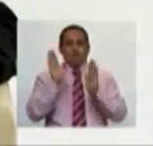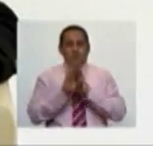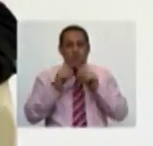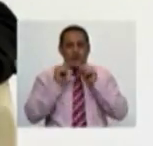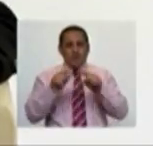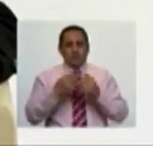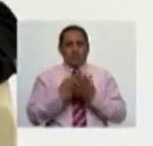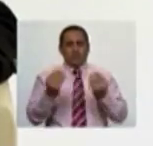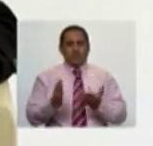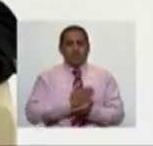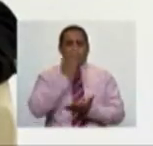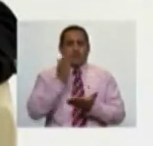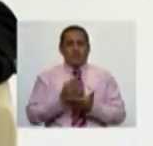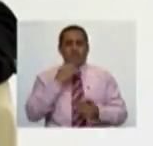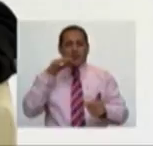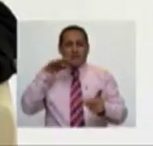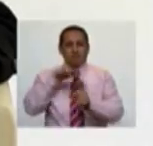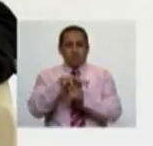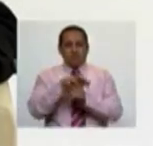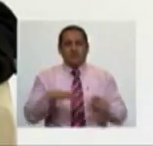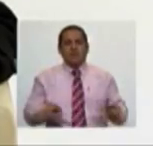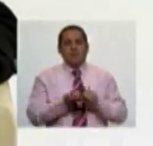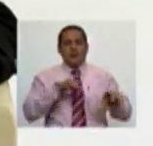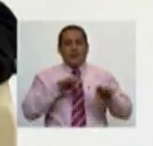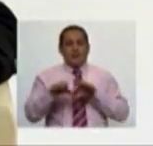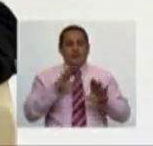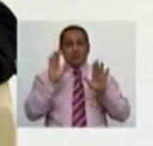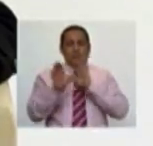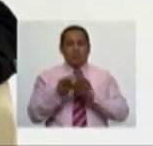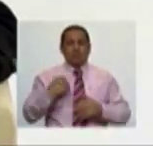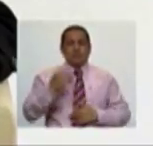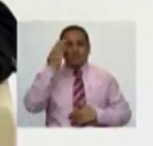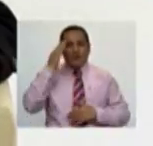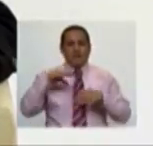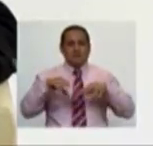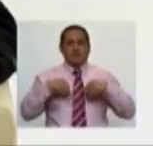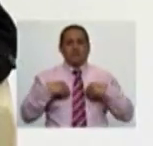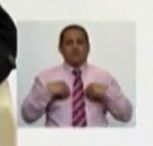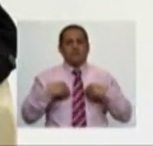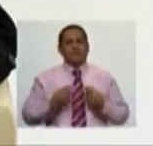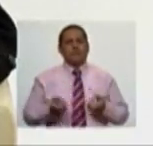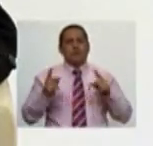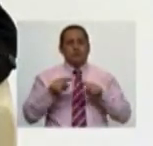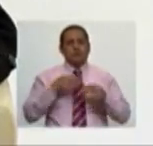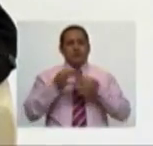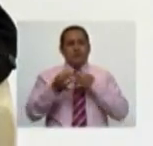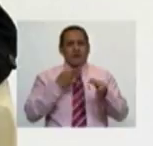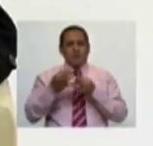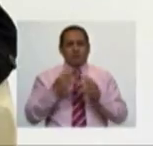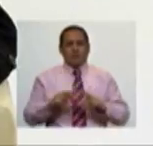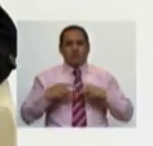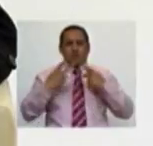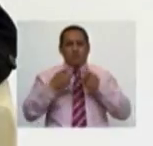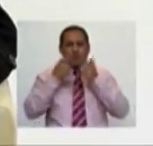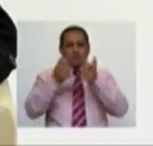aprovecha justamente la vulnerabilidad para atacar, y está atacando porque se lo estamos permitiendo. Cuando hablamos